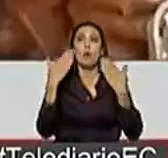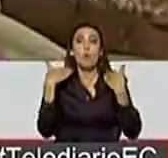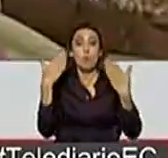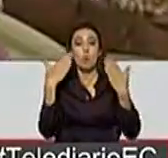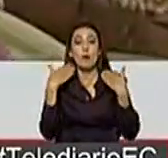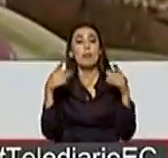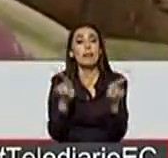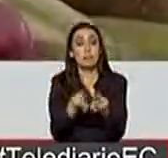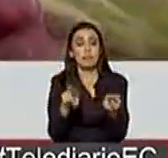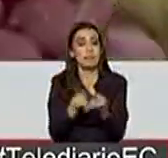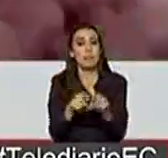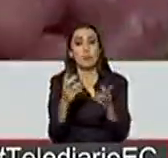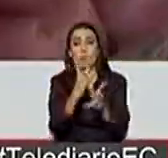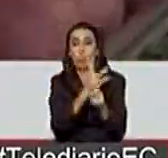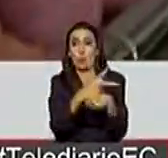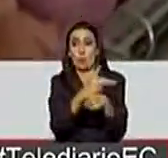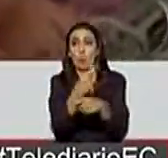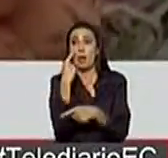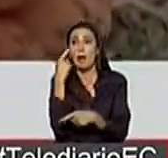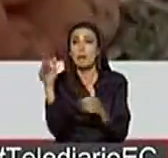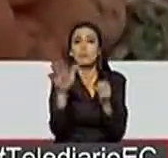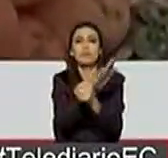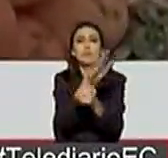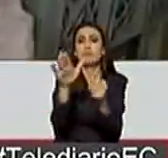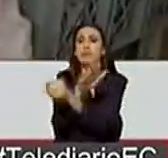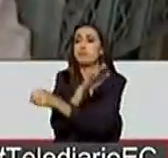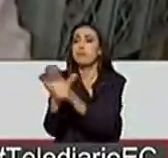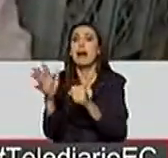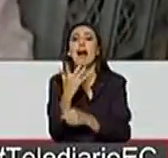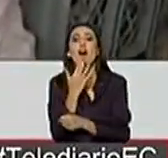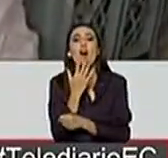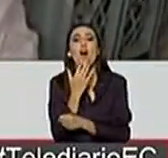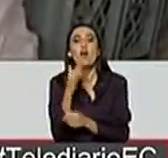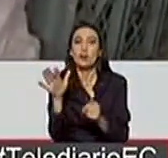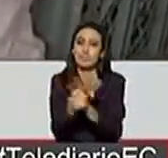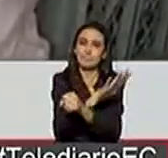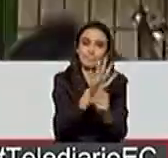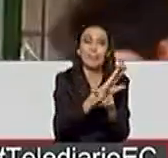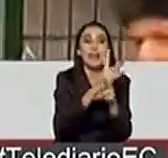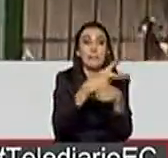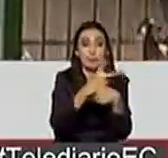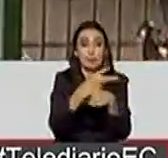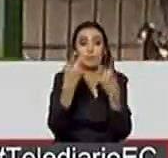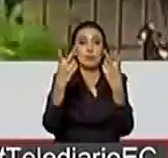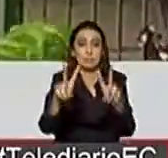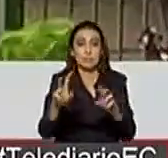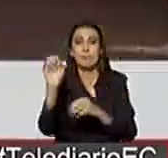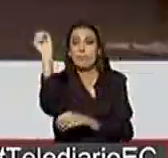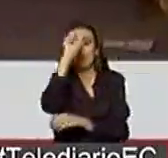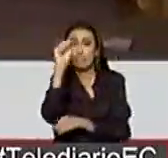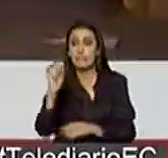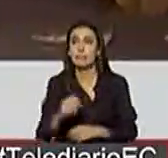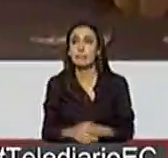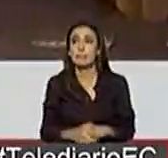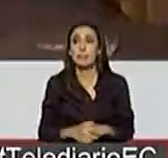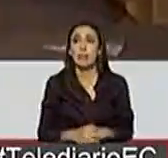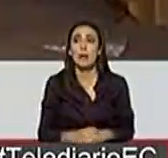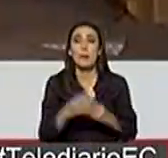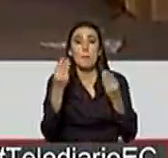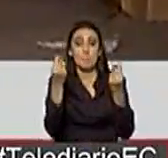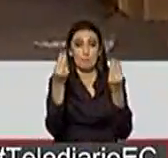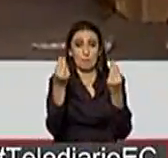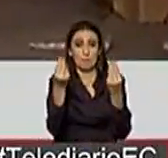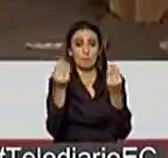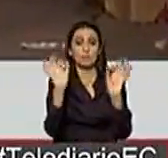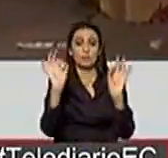transferencia de víveres lució así lleno de color y formas que tienen los productos que provienen de la serranía ecuatoriana os precio de atrae